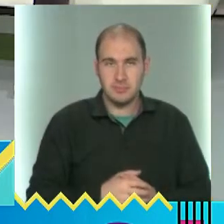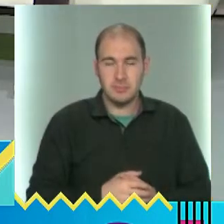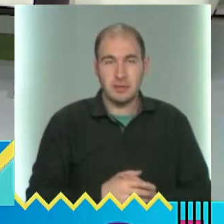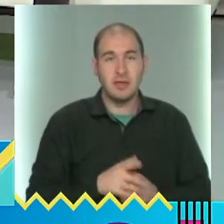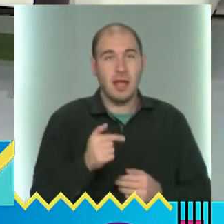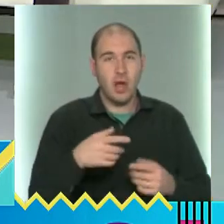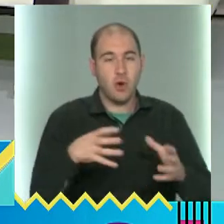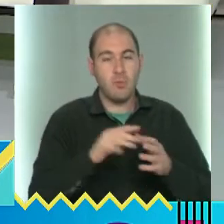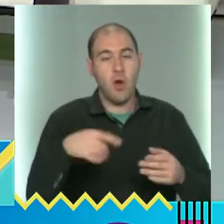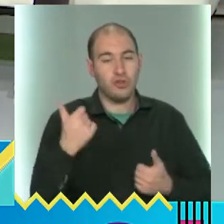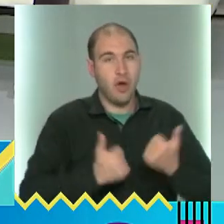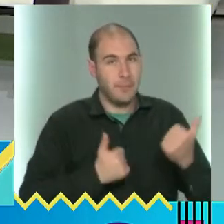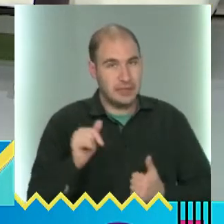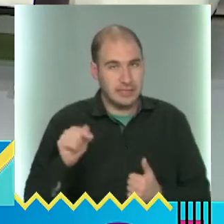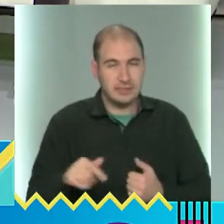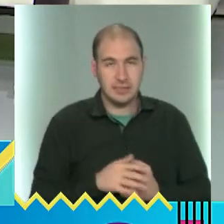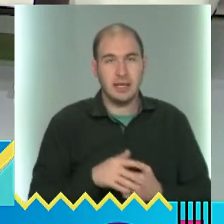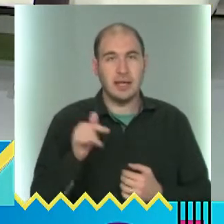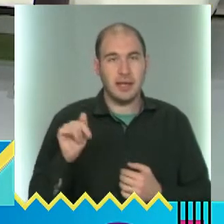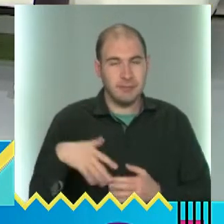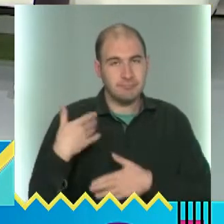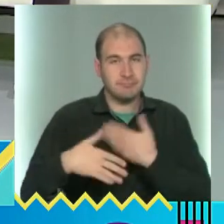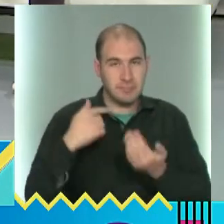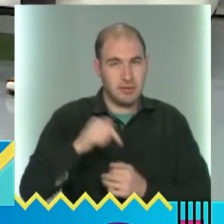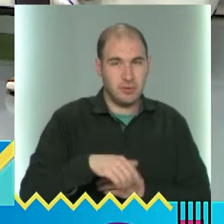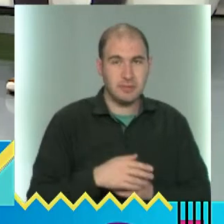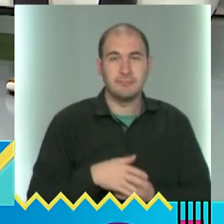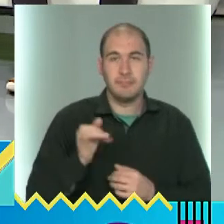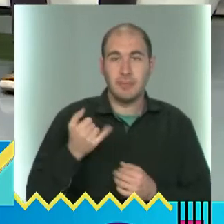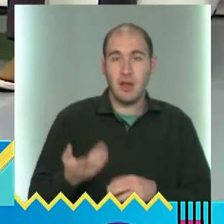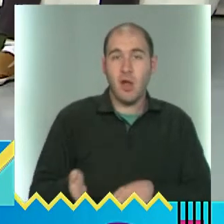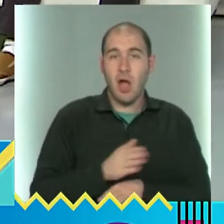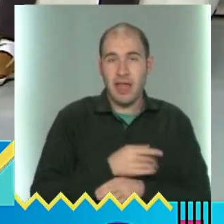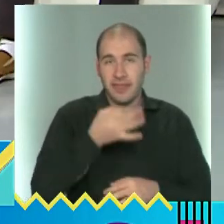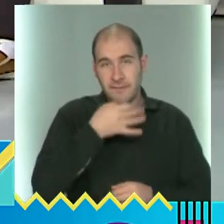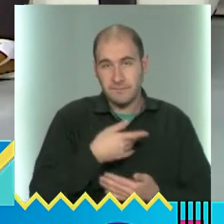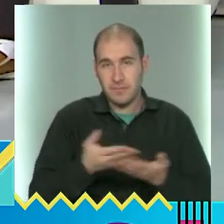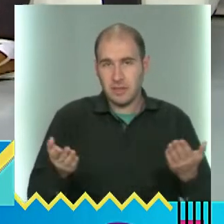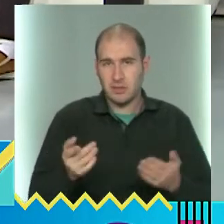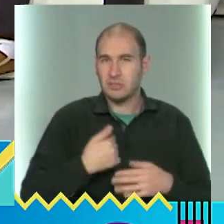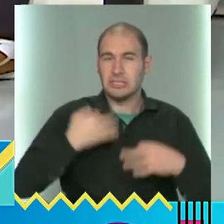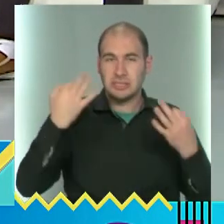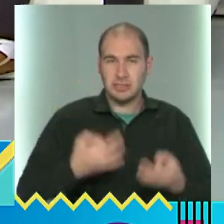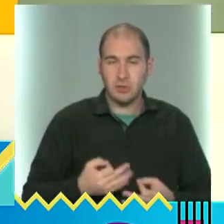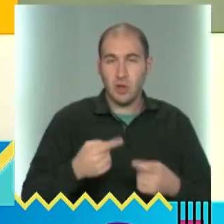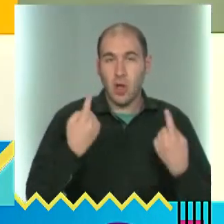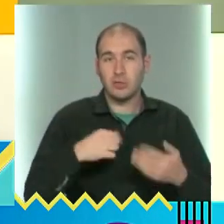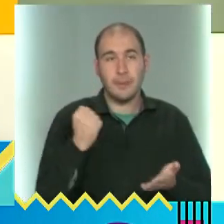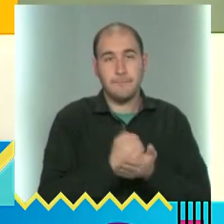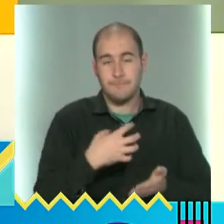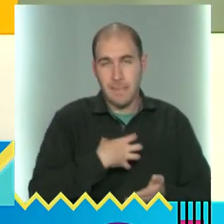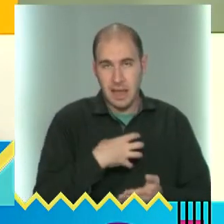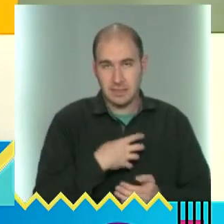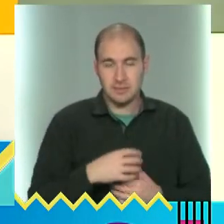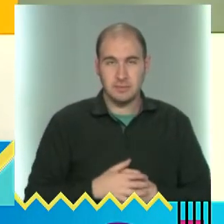Otro segmento que es la competencia, que es la que funciona actualmente. Pero antes de salir al mercado, uno debería asegurarse de tener su producto patentado, si